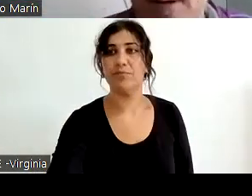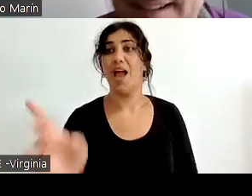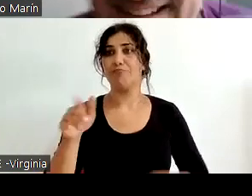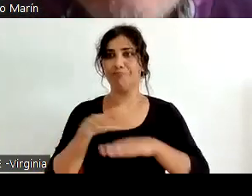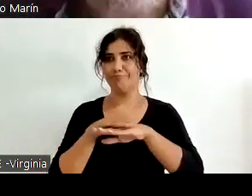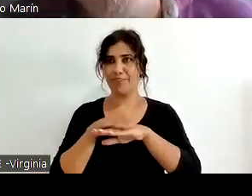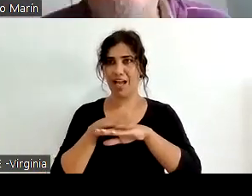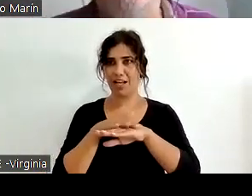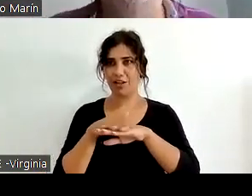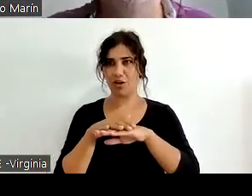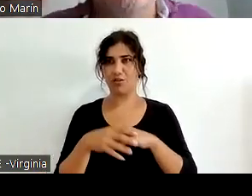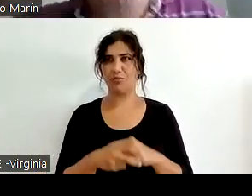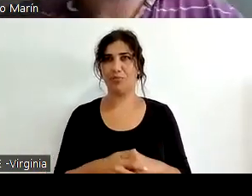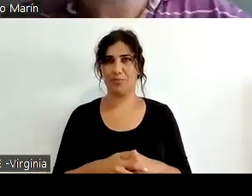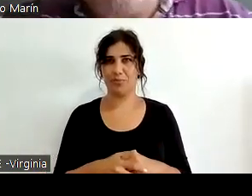Problemas